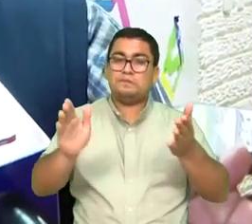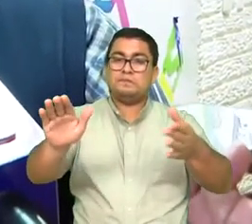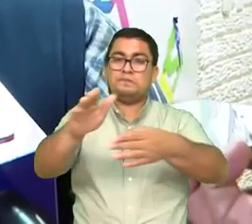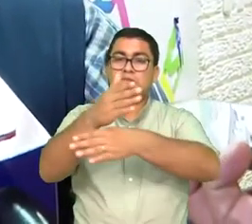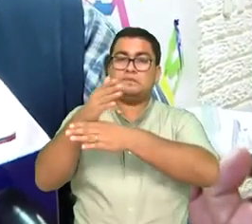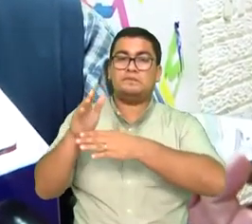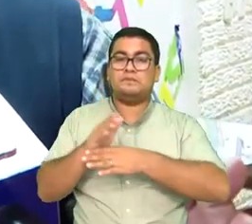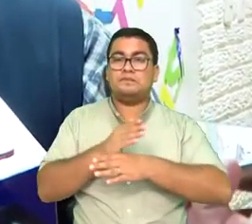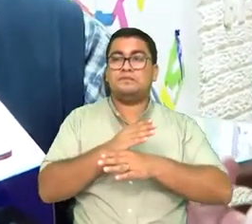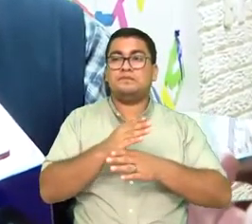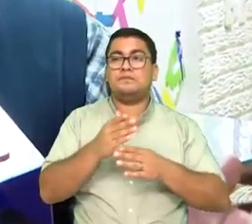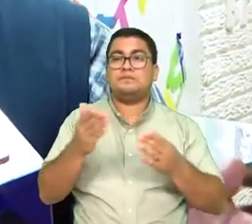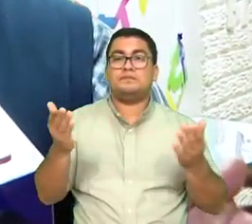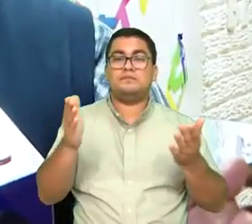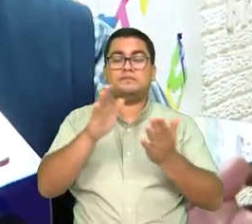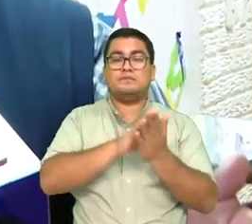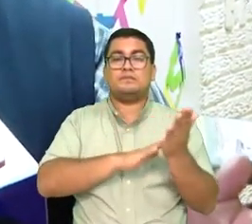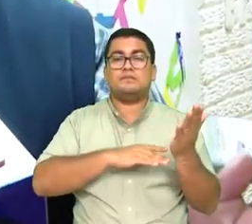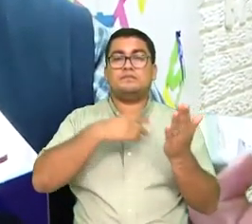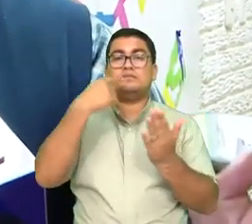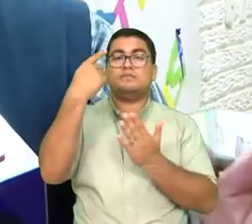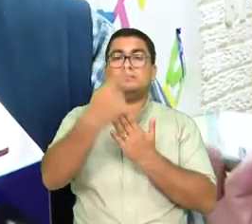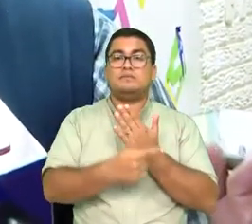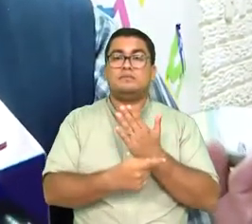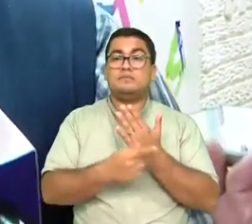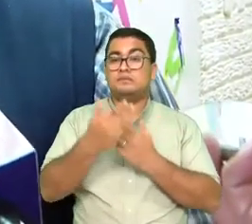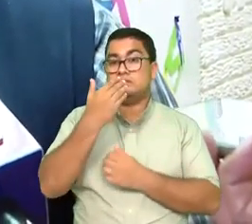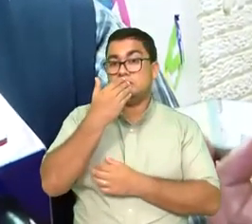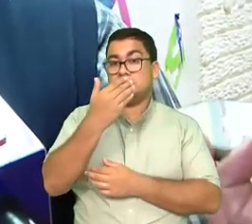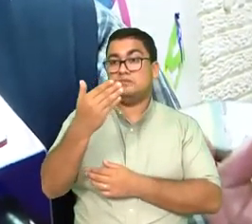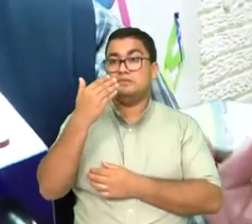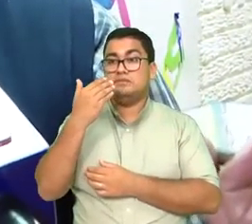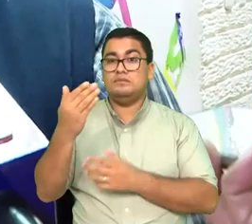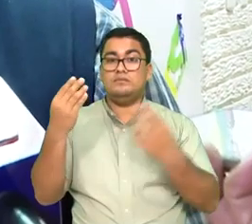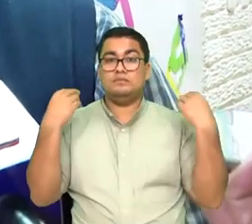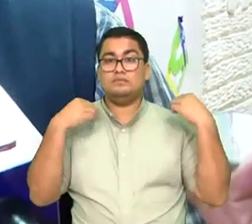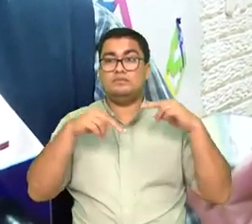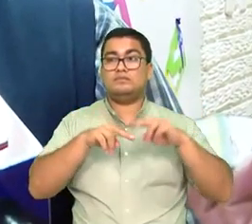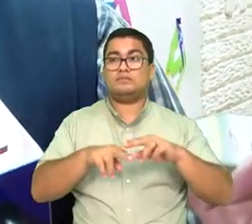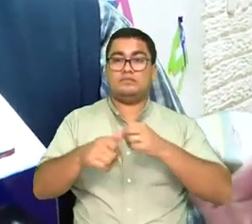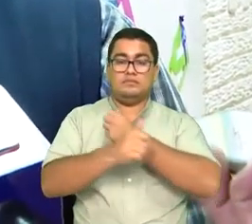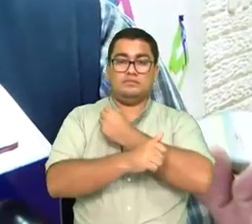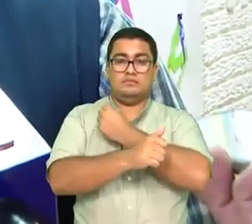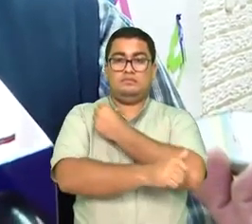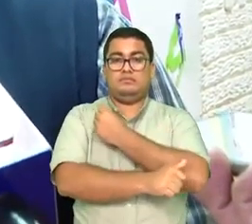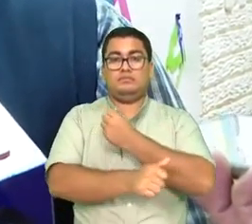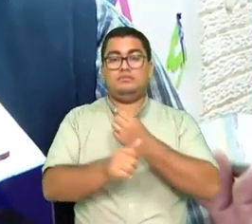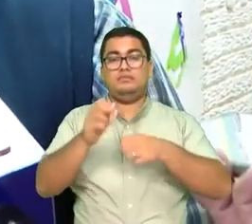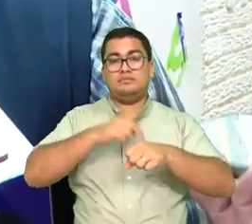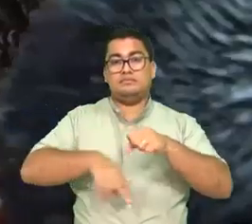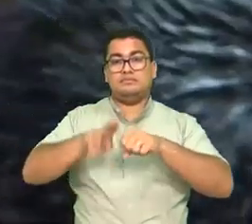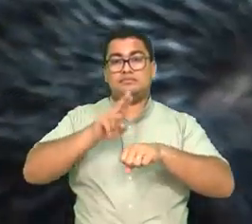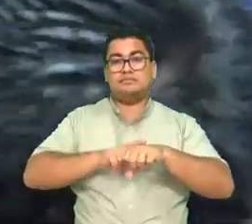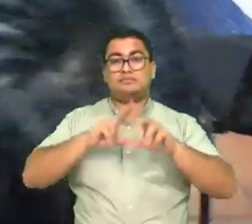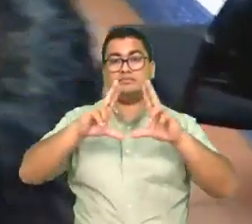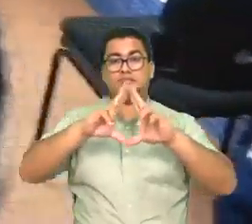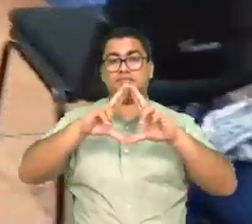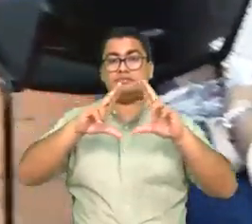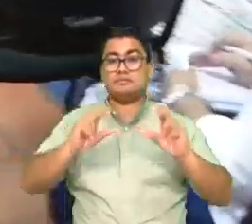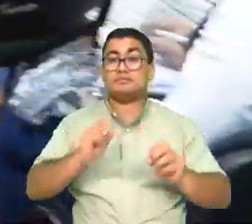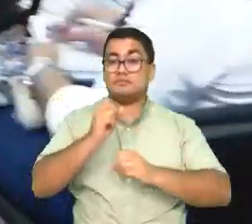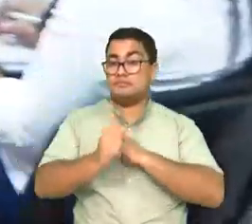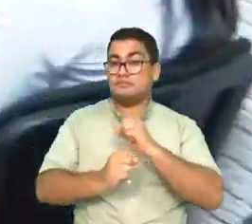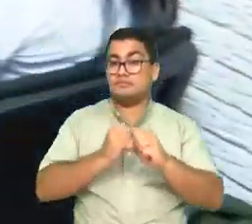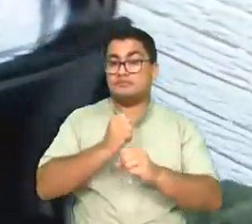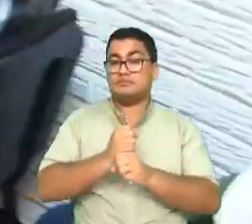diferentes programas que para el beneficio de nuestros maestros y nuestros estudiantes a nivel nacional. Este año,